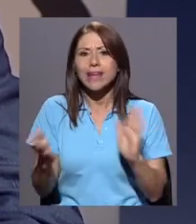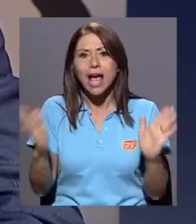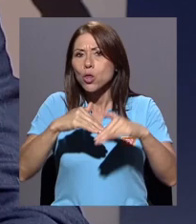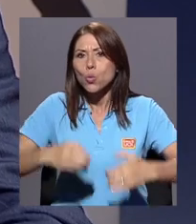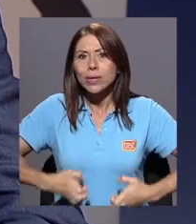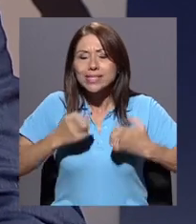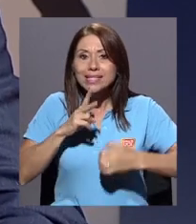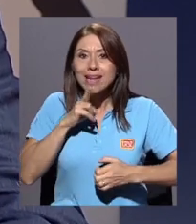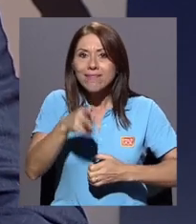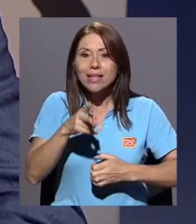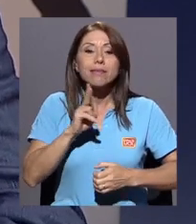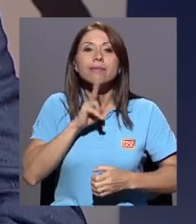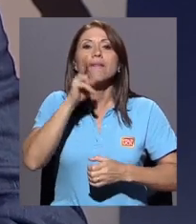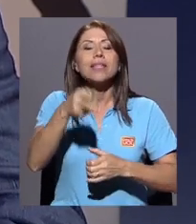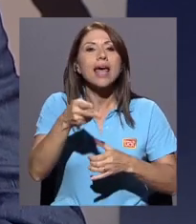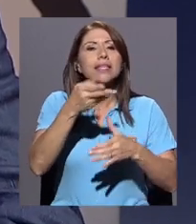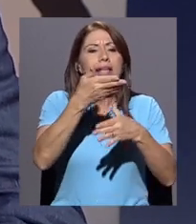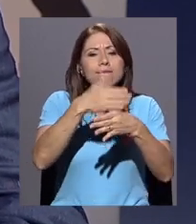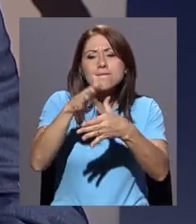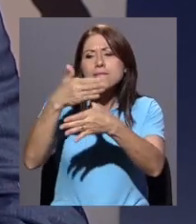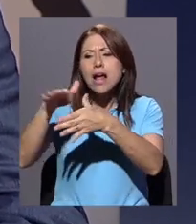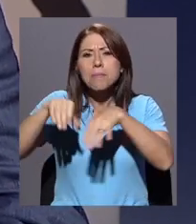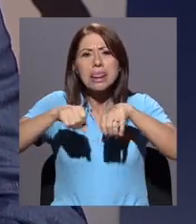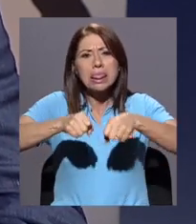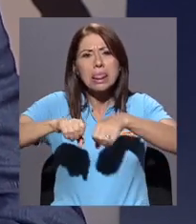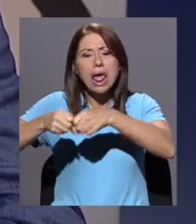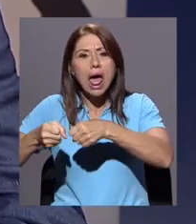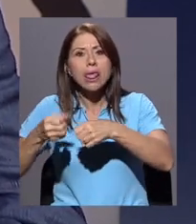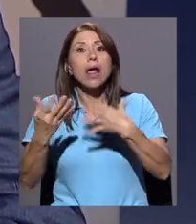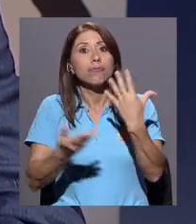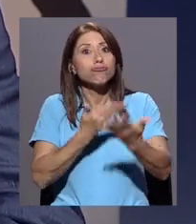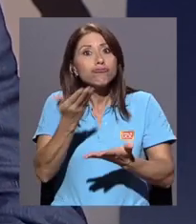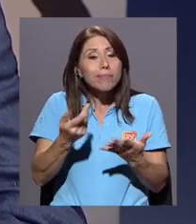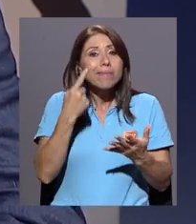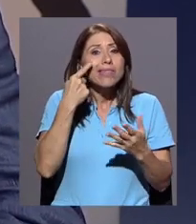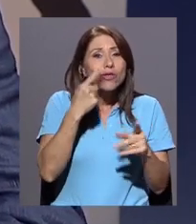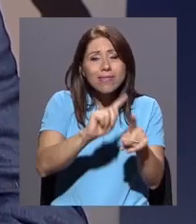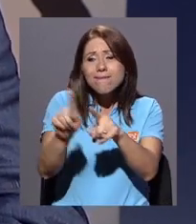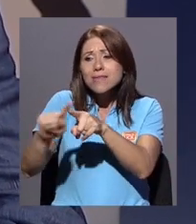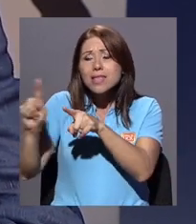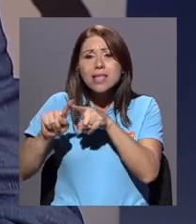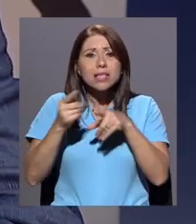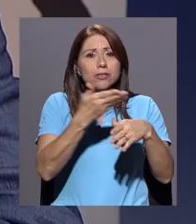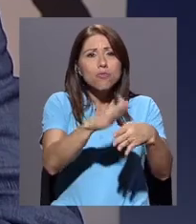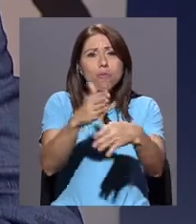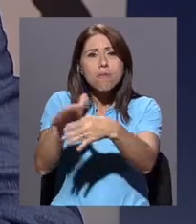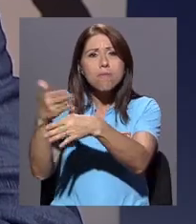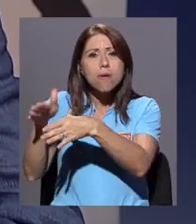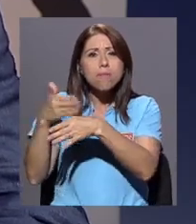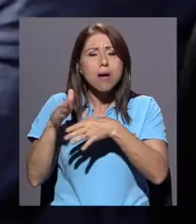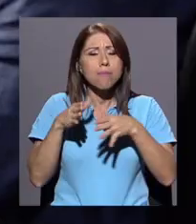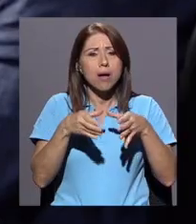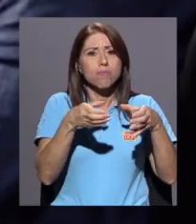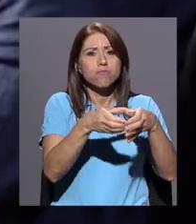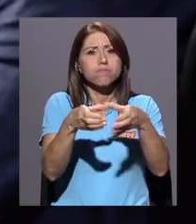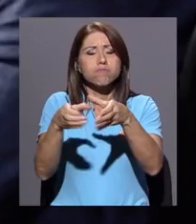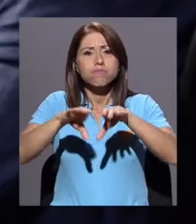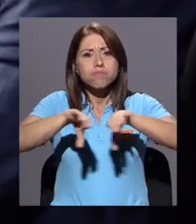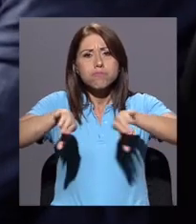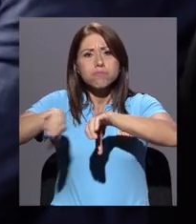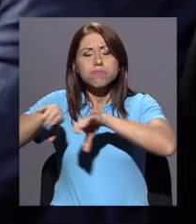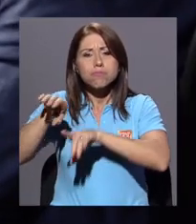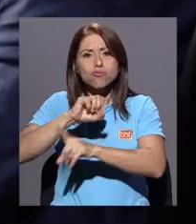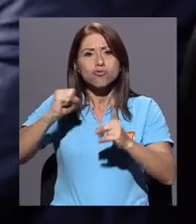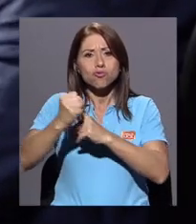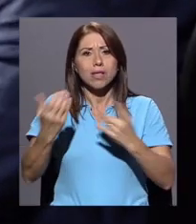verdad está fracturada, fragmentada, en cierta forma siguiendo las fracturas y las divisiones que existen en cualquier sociedad. Esa es